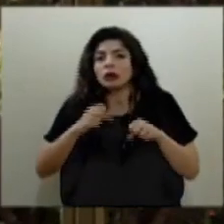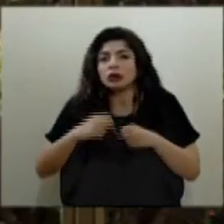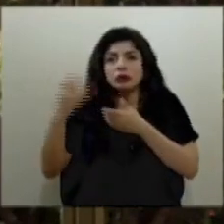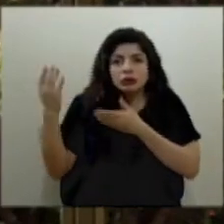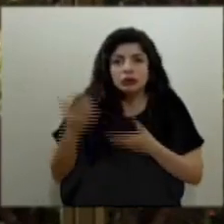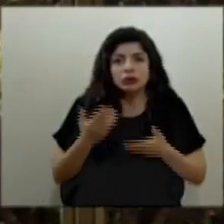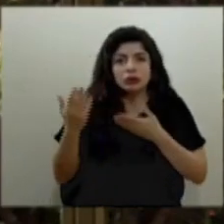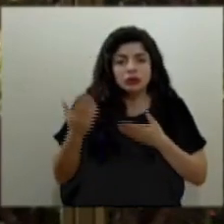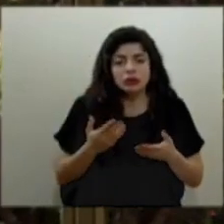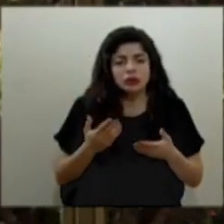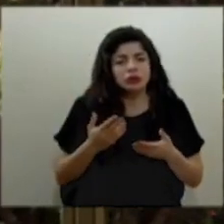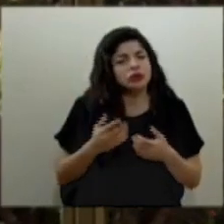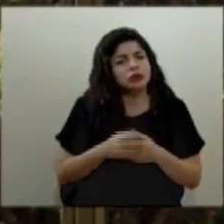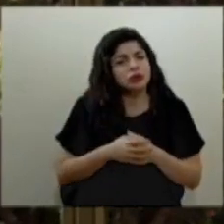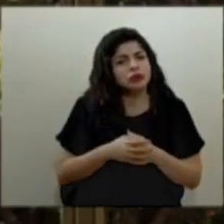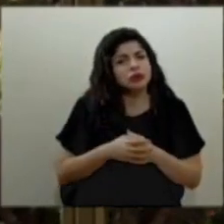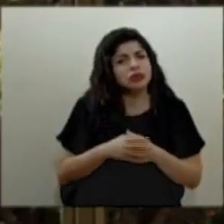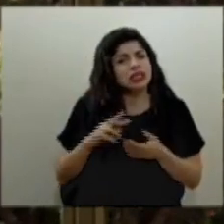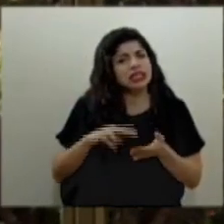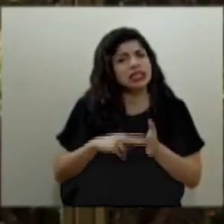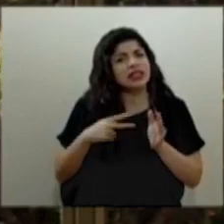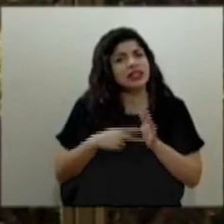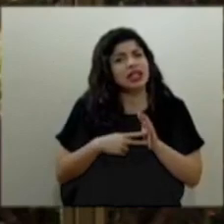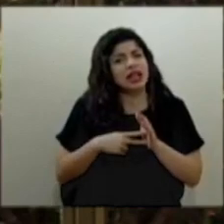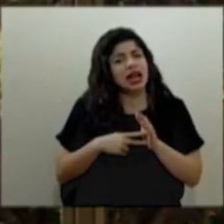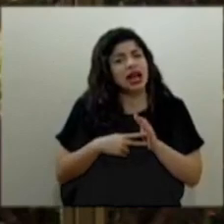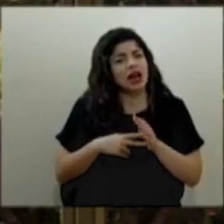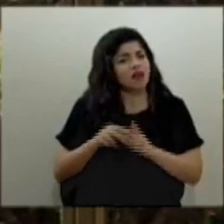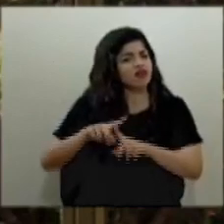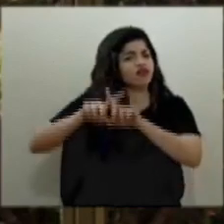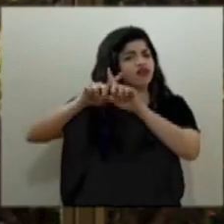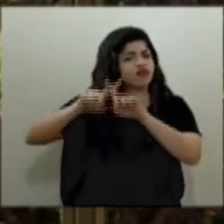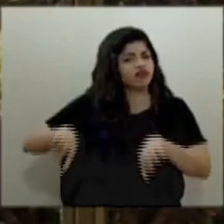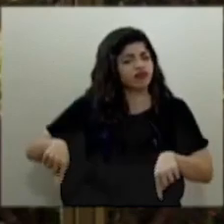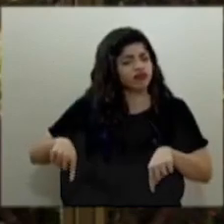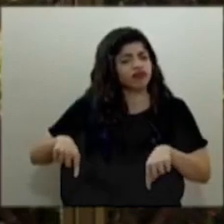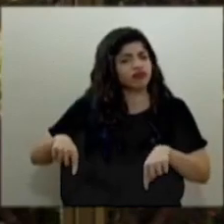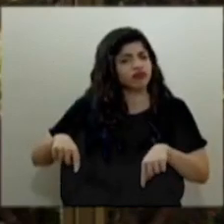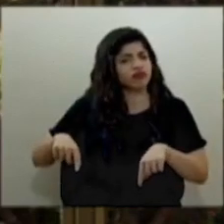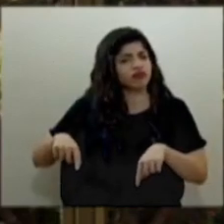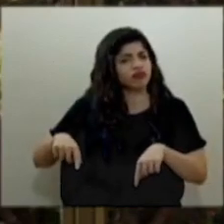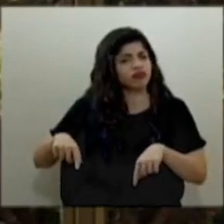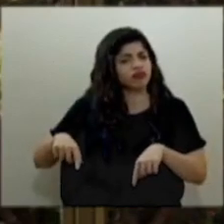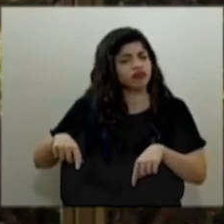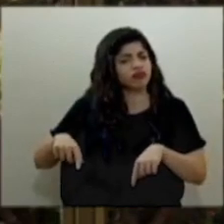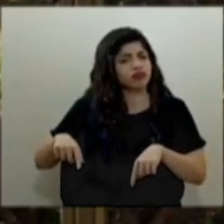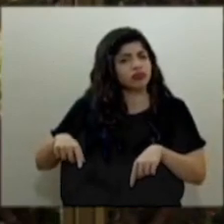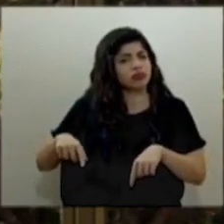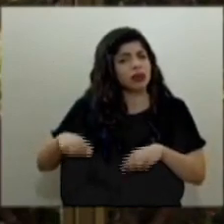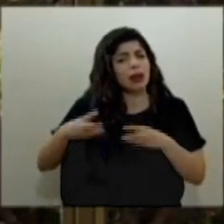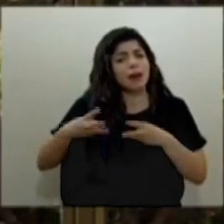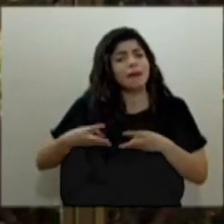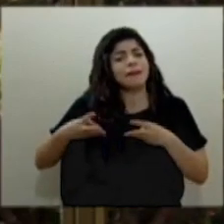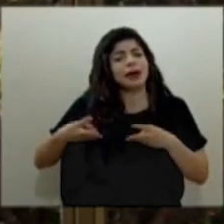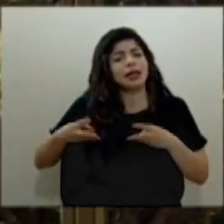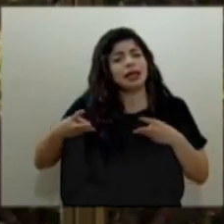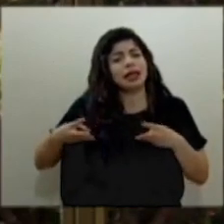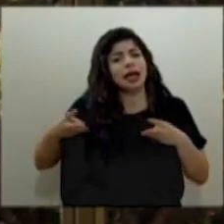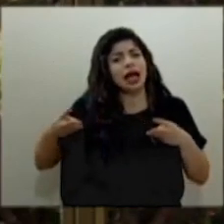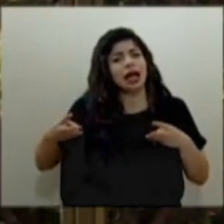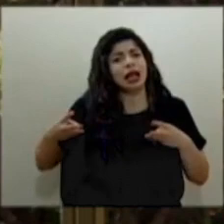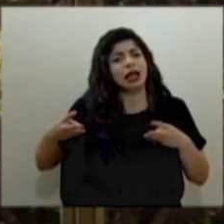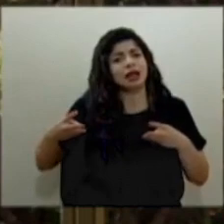país, ¿está descartado del todo la llegada de materiales de